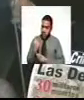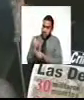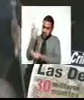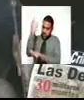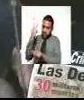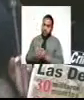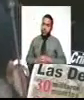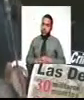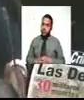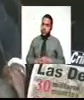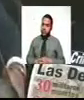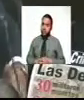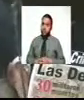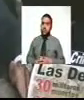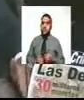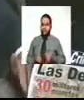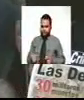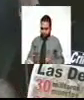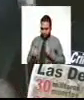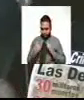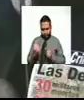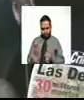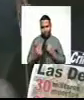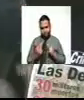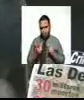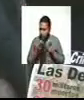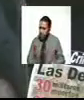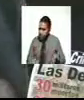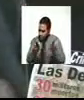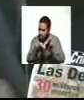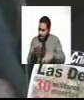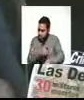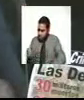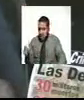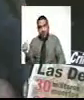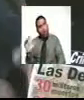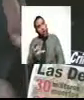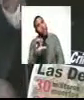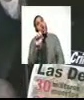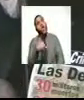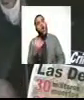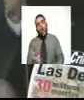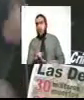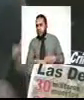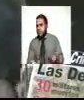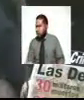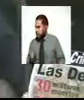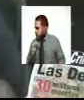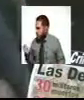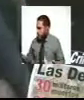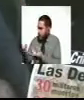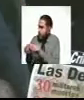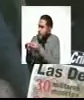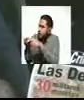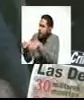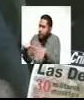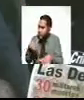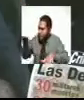debate tan importante que usted, el citante, no lo acompañara ni siquiera su